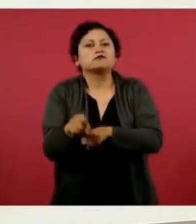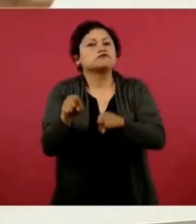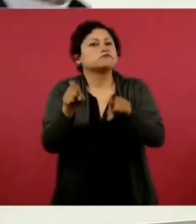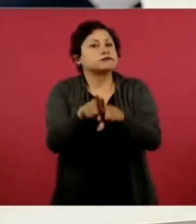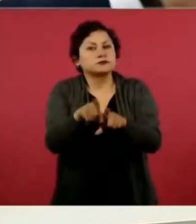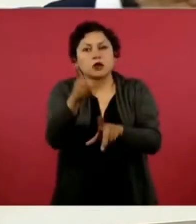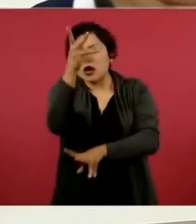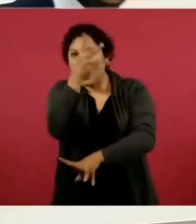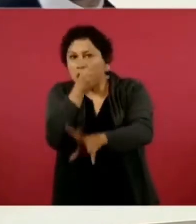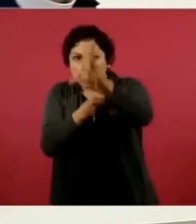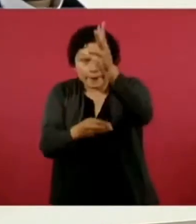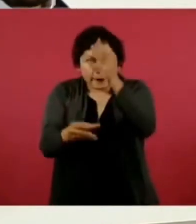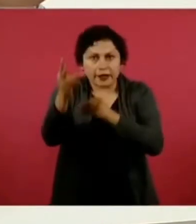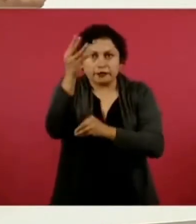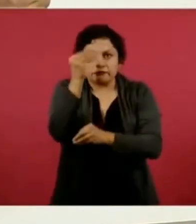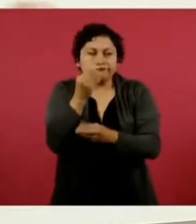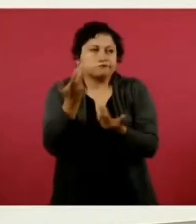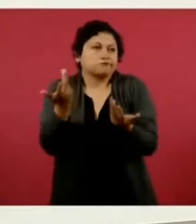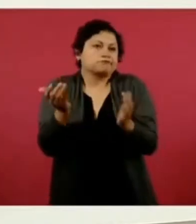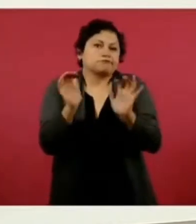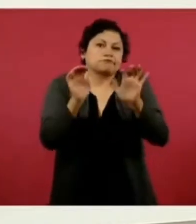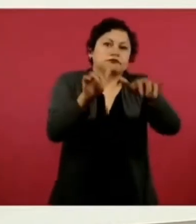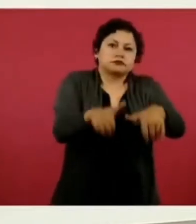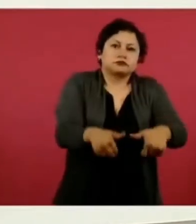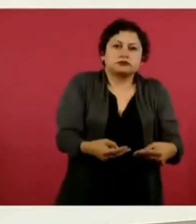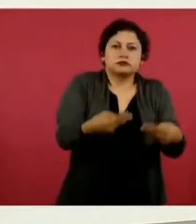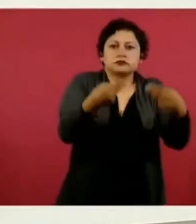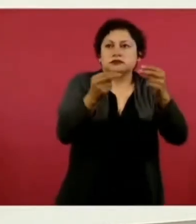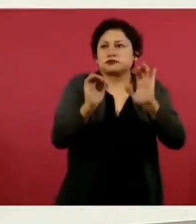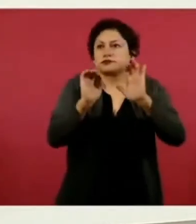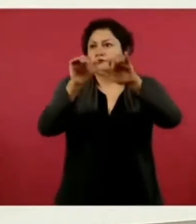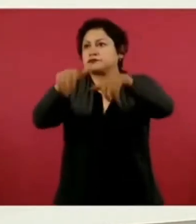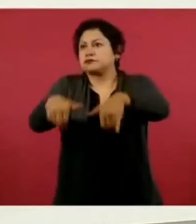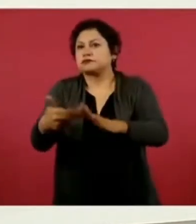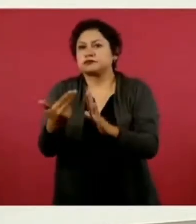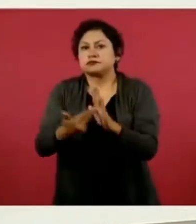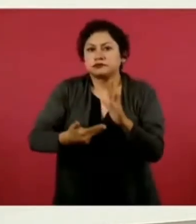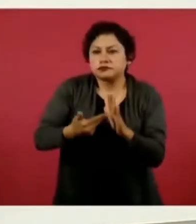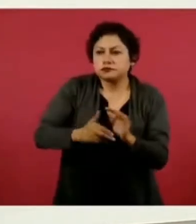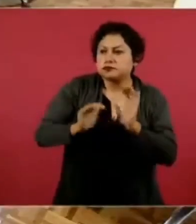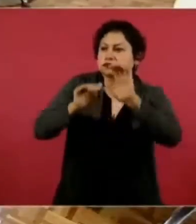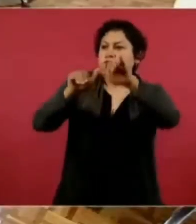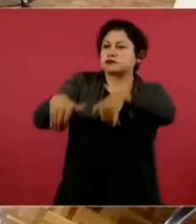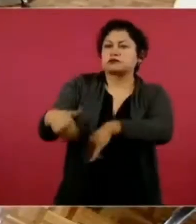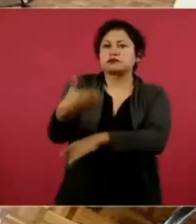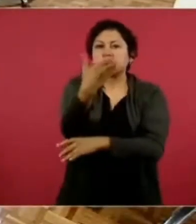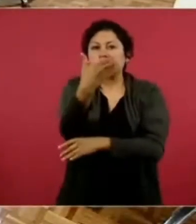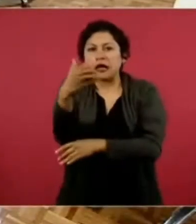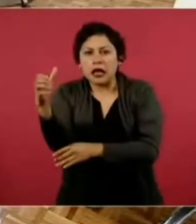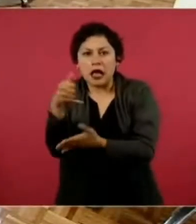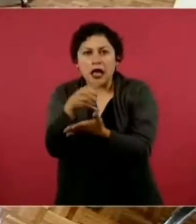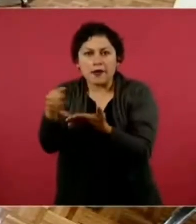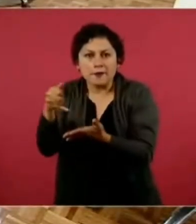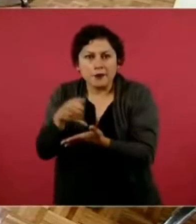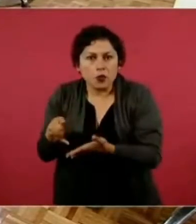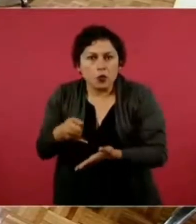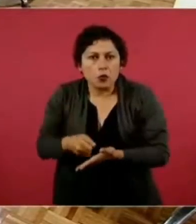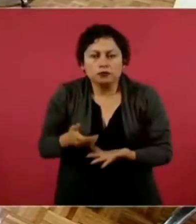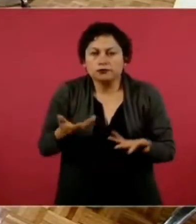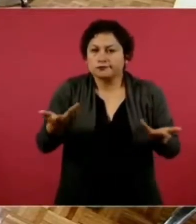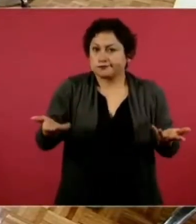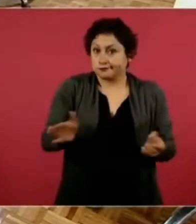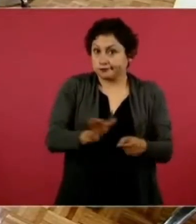en el comercio, en los talleres, en la agricultura. Entonces, ya todos los